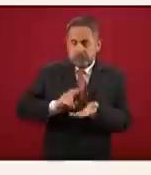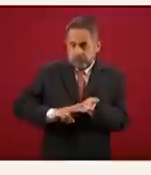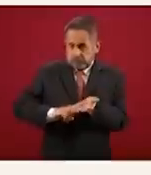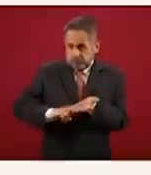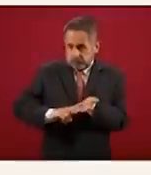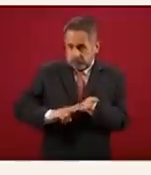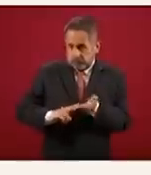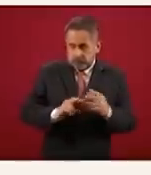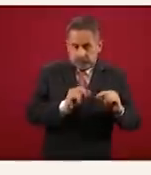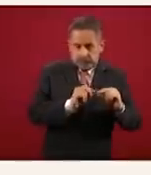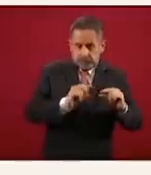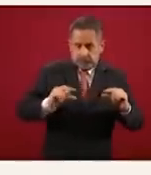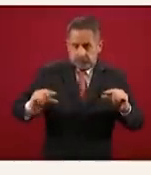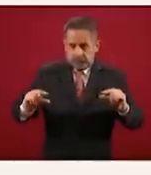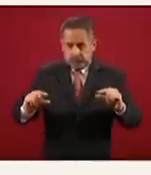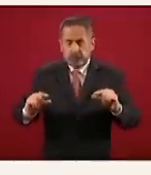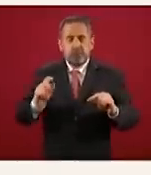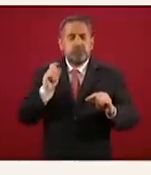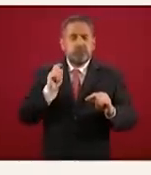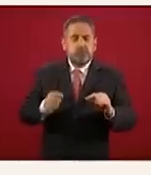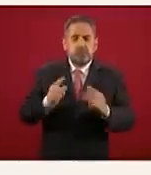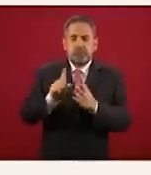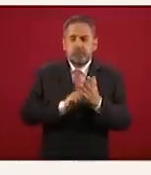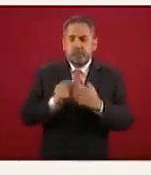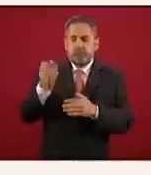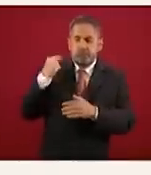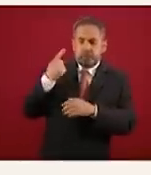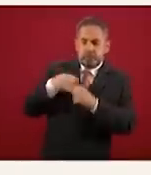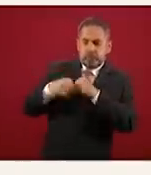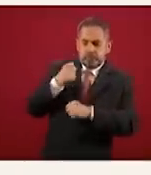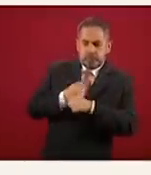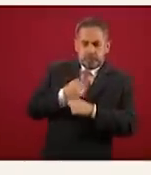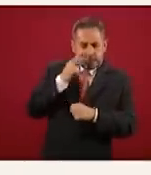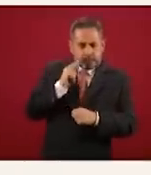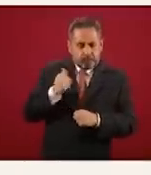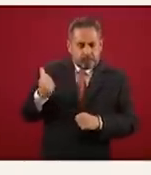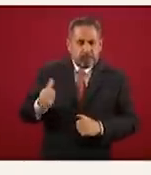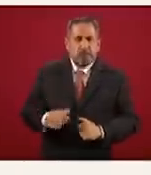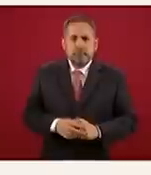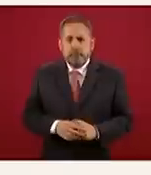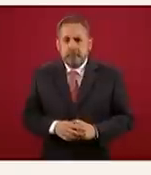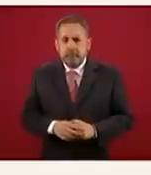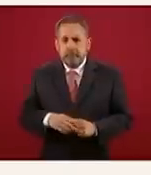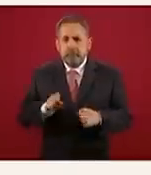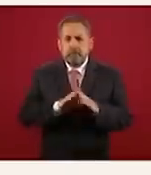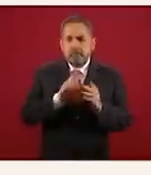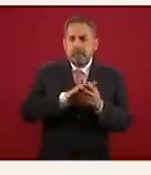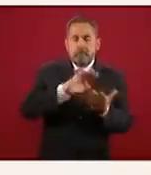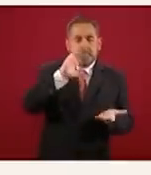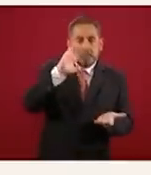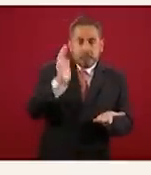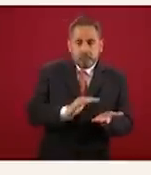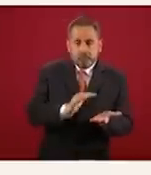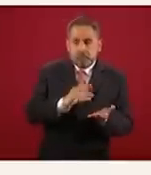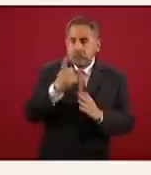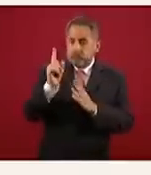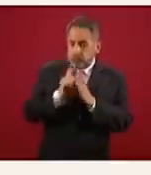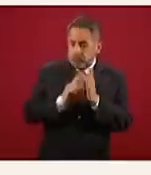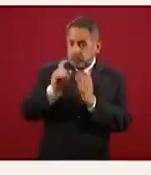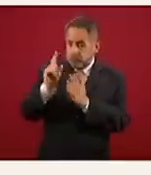los meses del año pasado. Se puede observar la disminución mes con